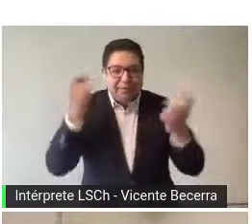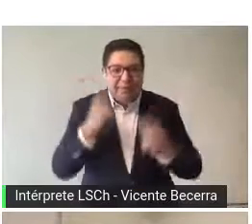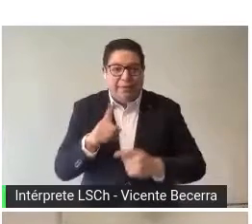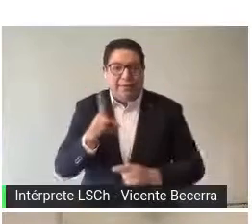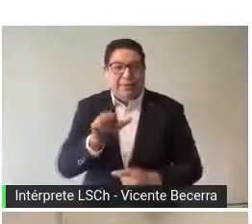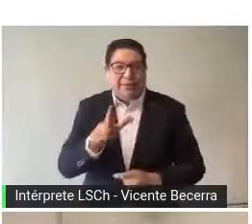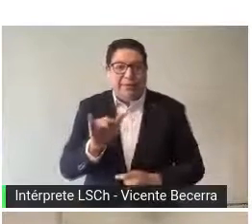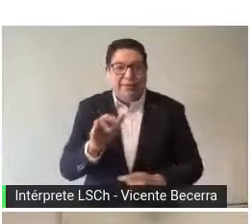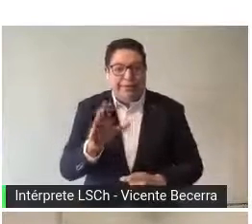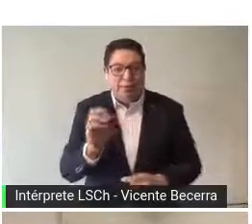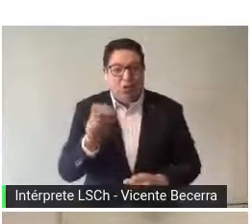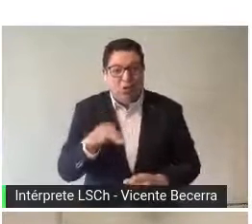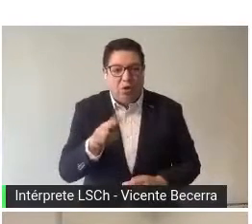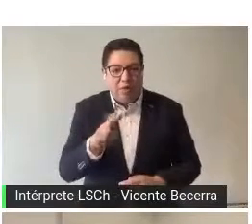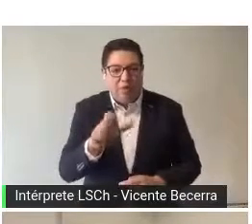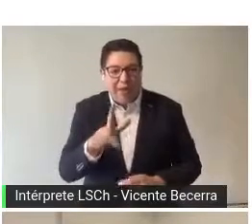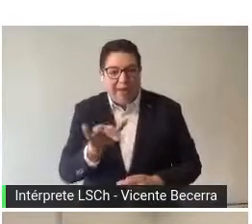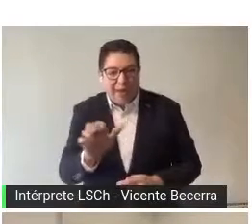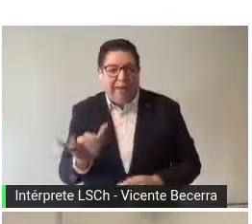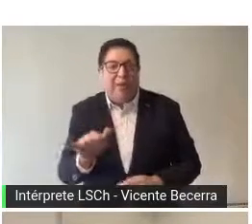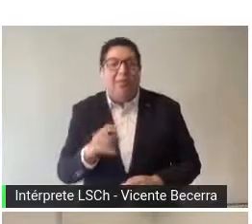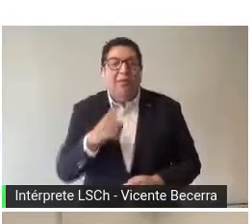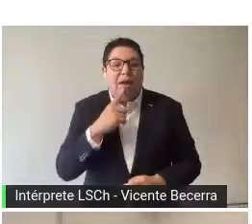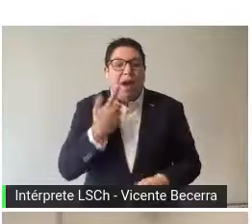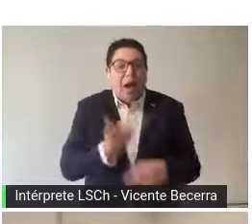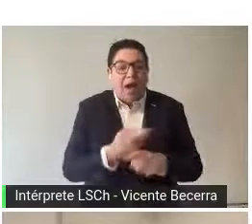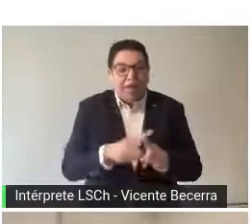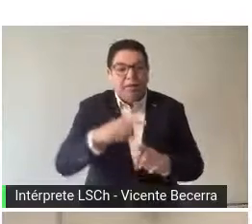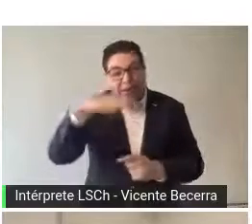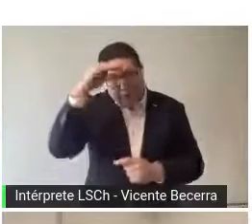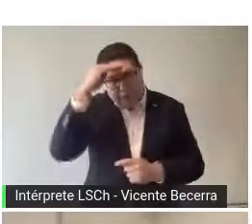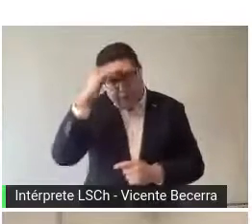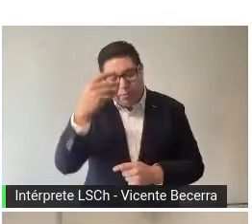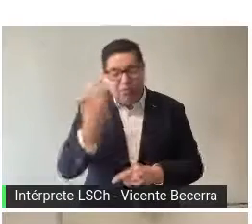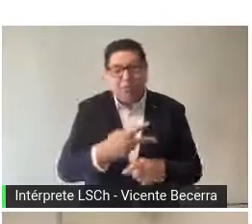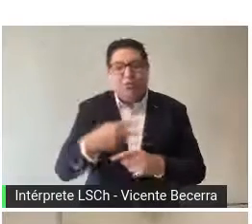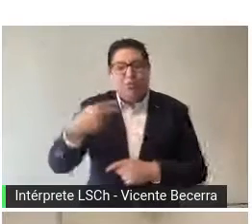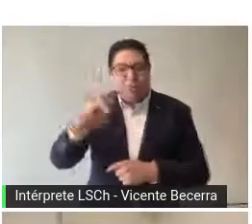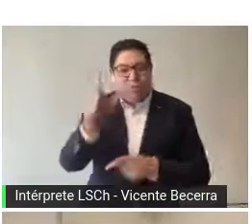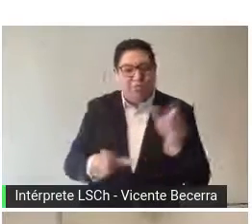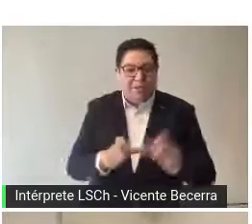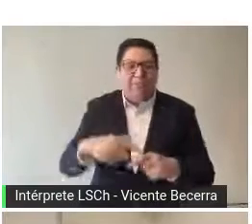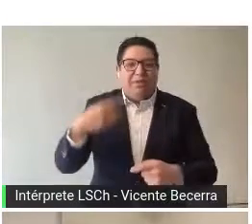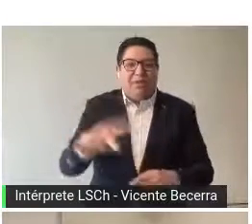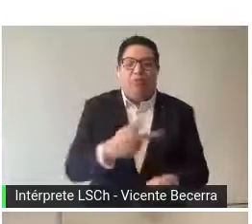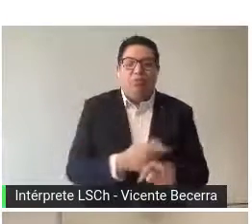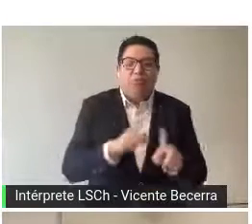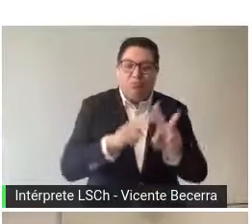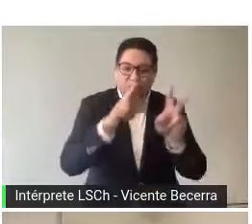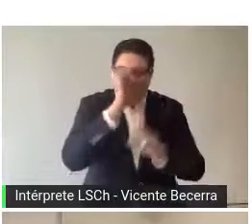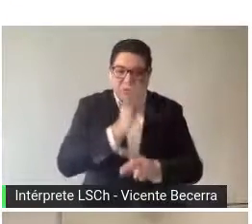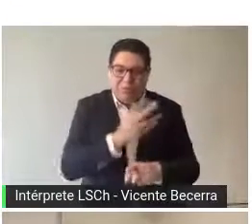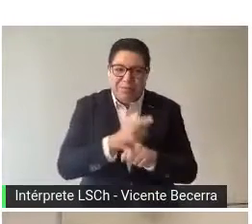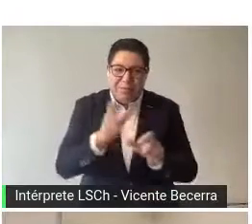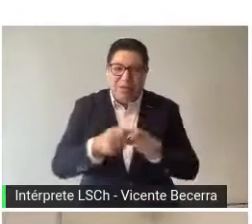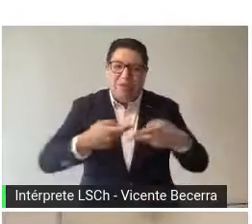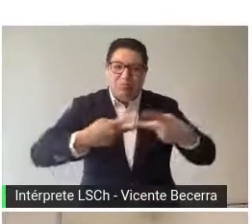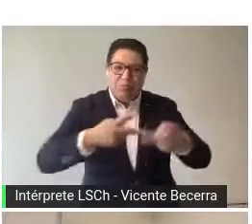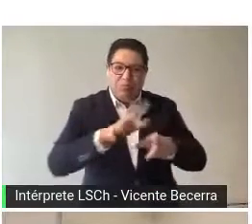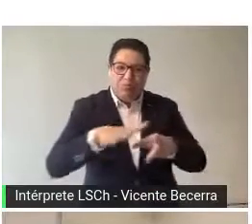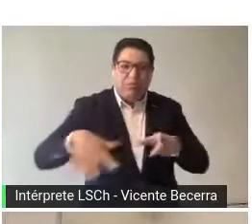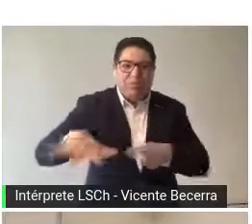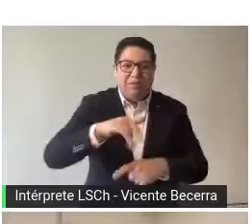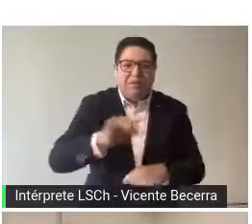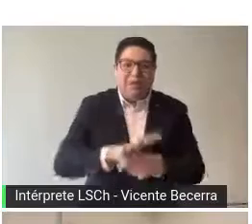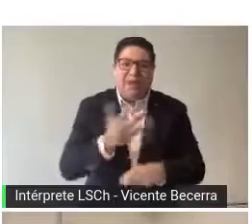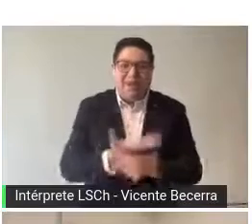Valley. Pero por otro lado, la experiencia. La experiencia, en este caso, en lo público, que nos permite entender el